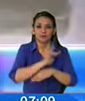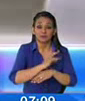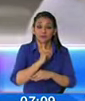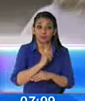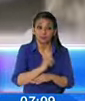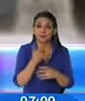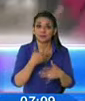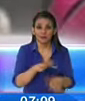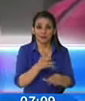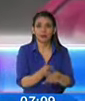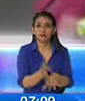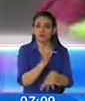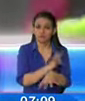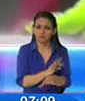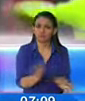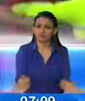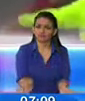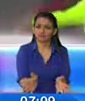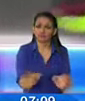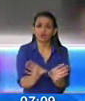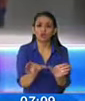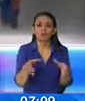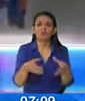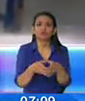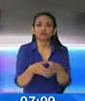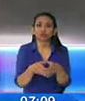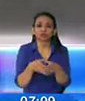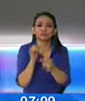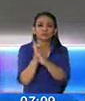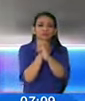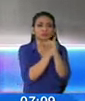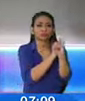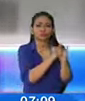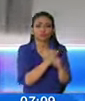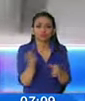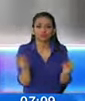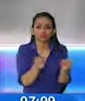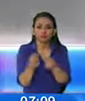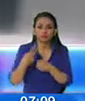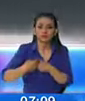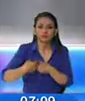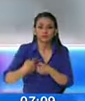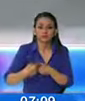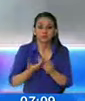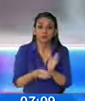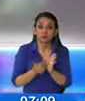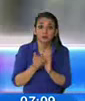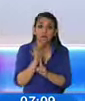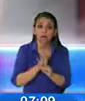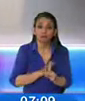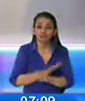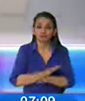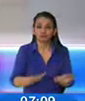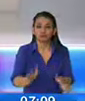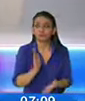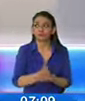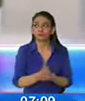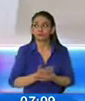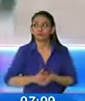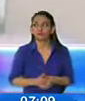Legislativo se impulsará una comisión interinstitucional encaminada a evitar nuevos abusos. Hemos